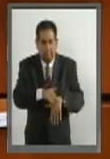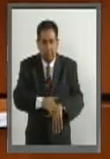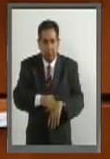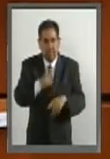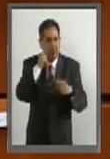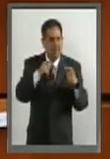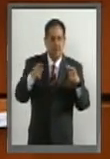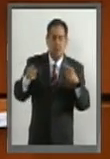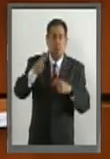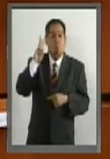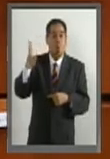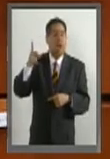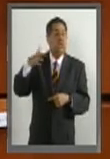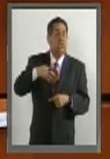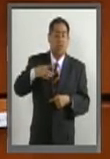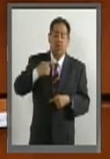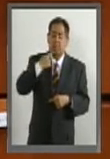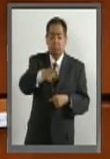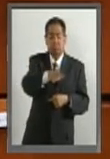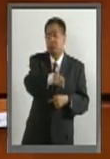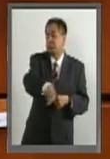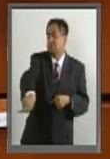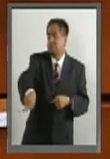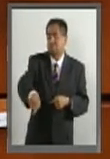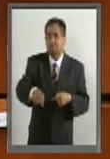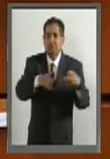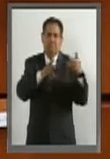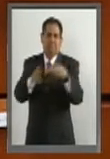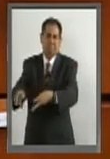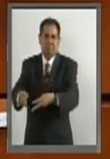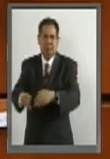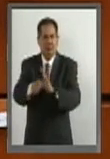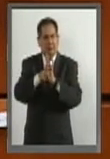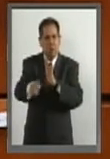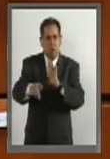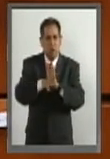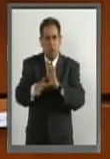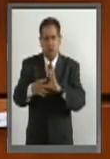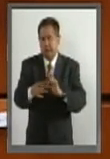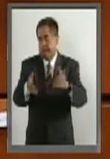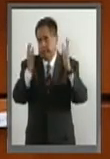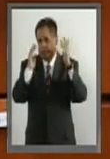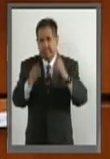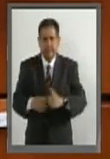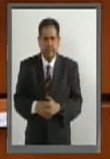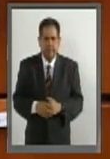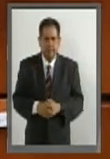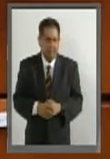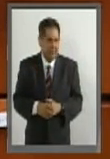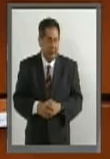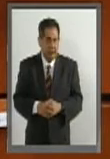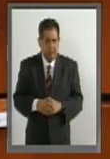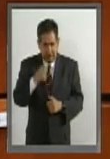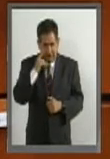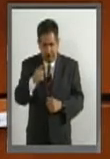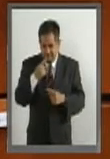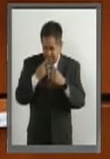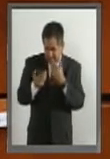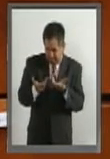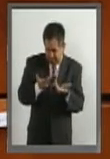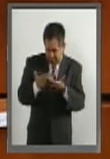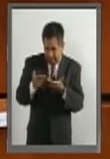regañan desde Washington a través de los periódicos. Si conviene en estas